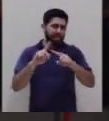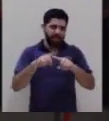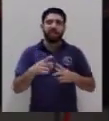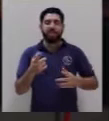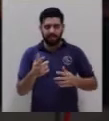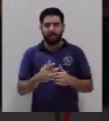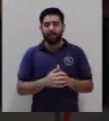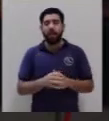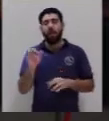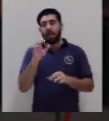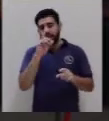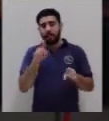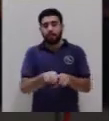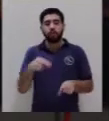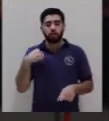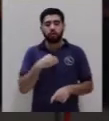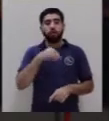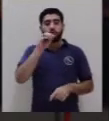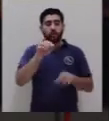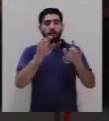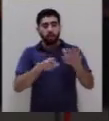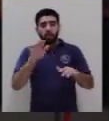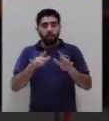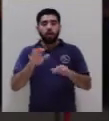diagramas, organizadores. Y todavía colocamos ahí